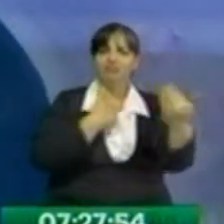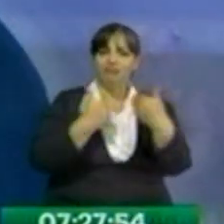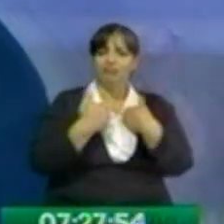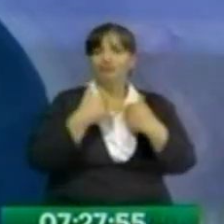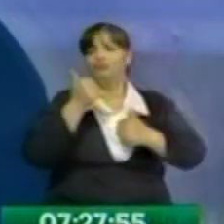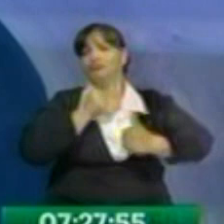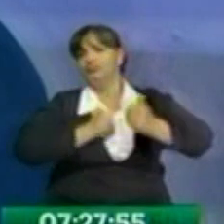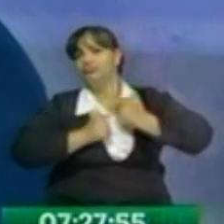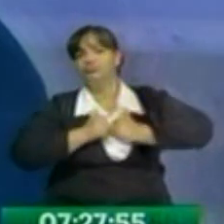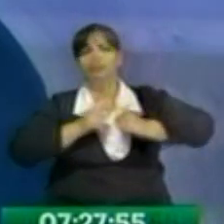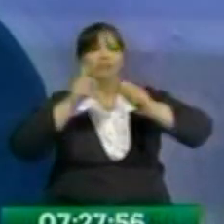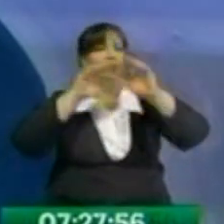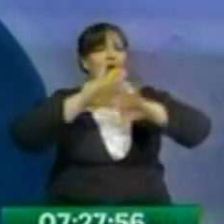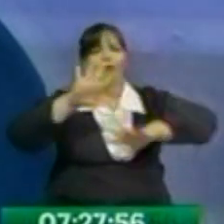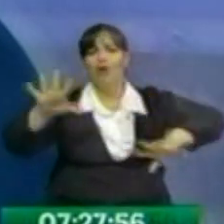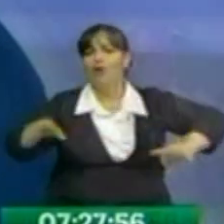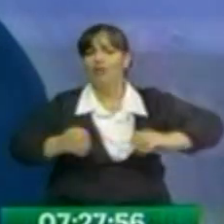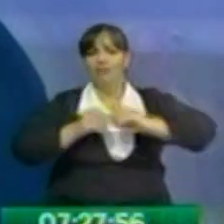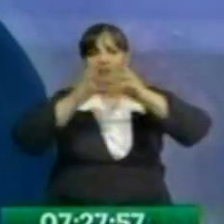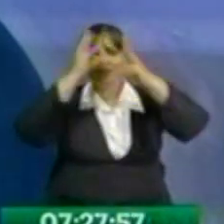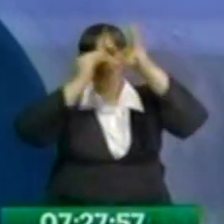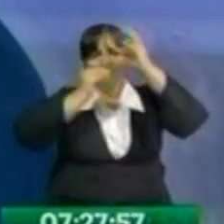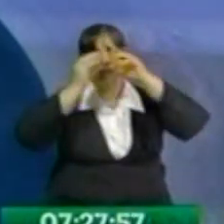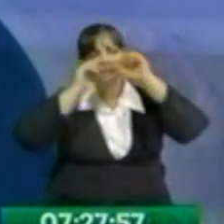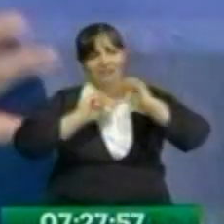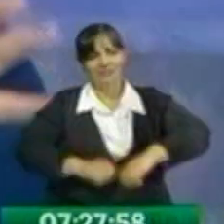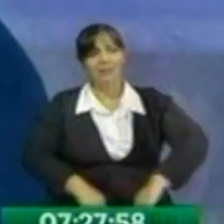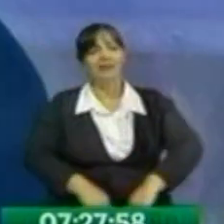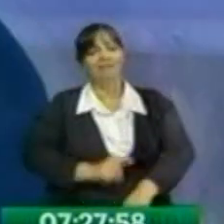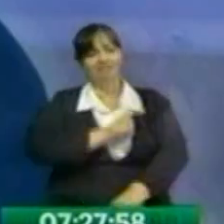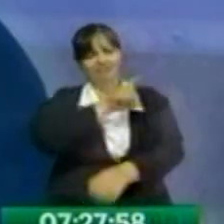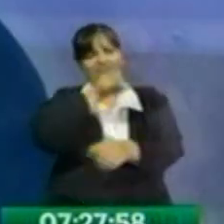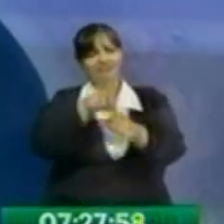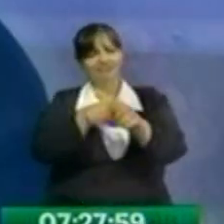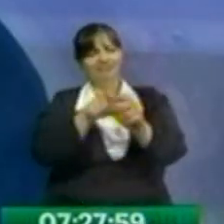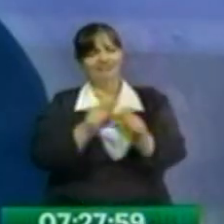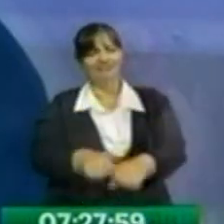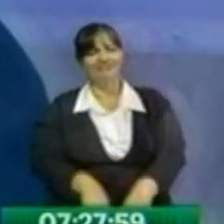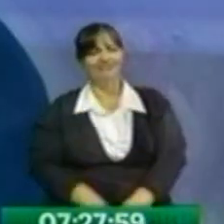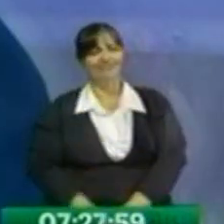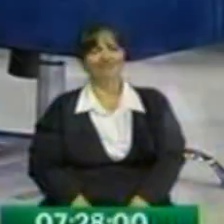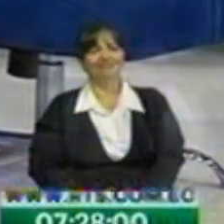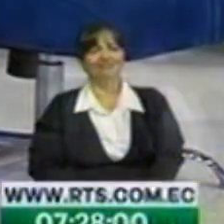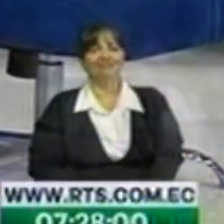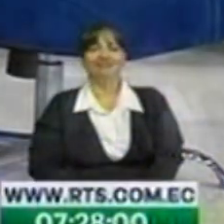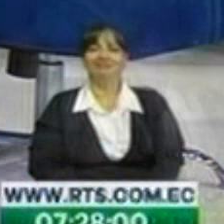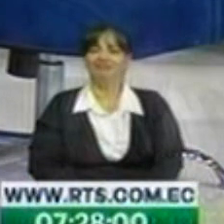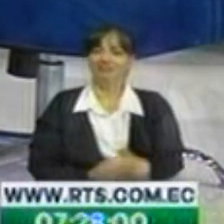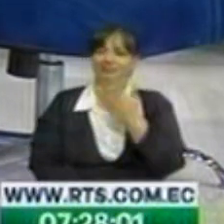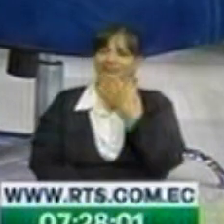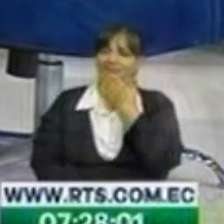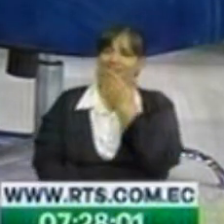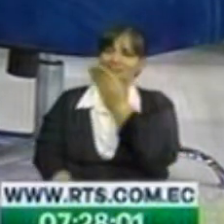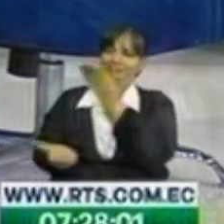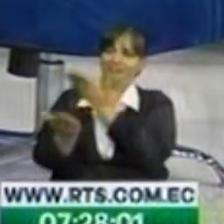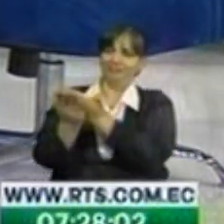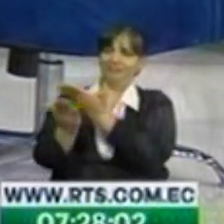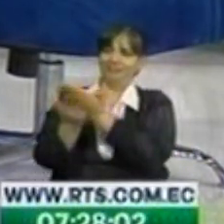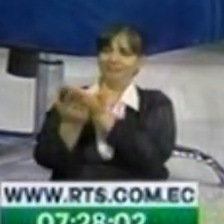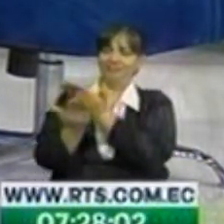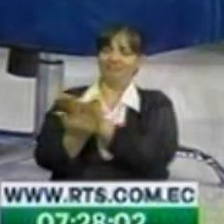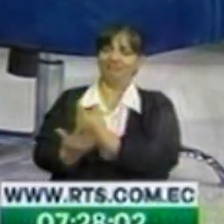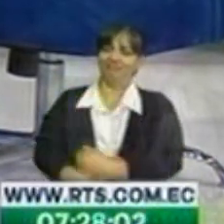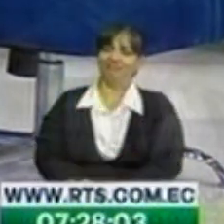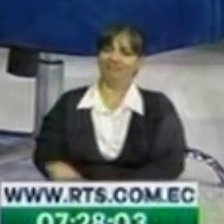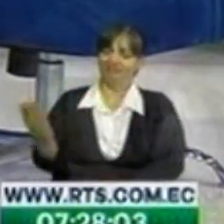desde hoy ya todos los artistas se pueden inscribir y esa es la manera de acercar el arte a las escuelas y a los colegios. Muchísimas gracias por su gentil presencia, esta siempre